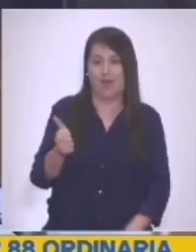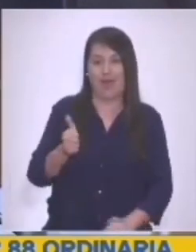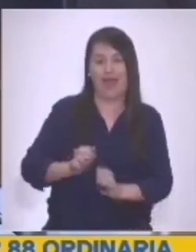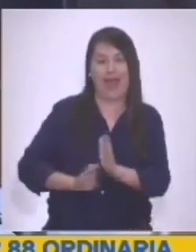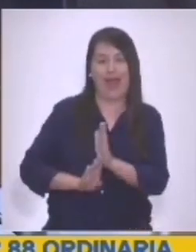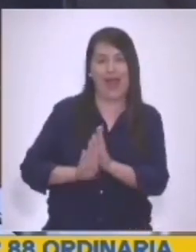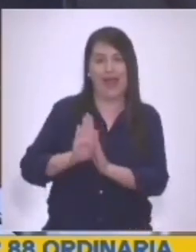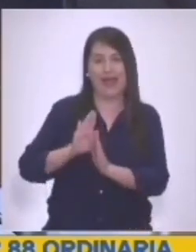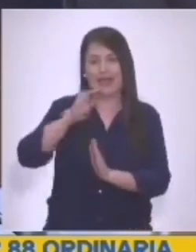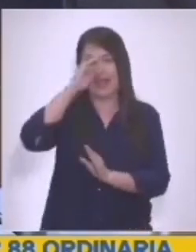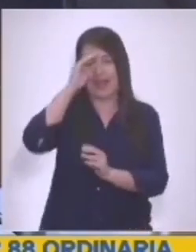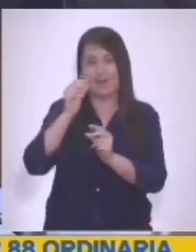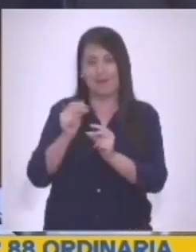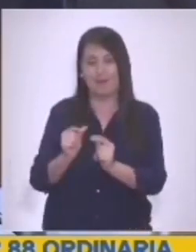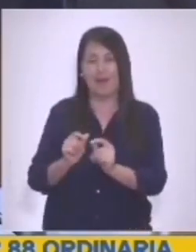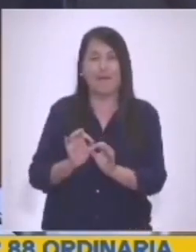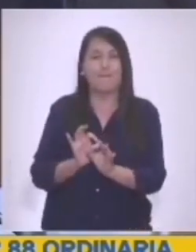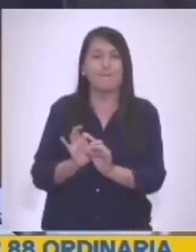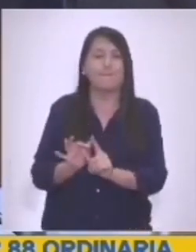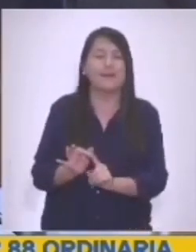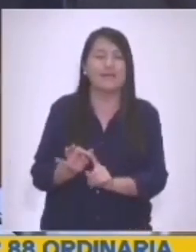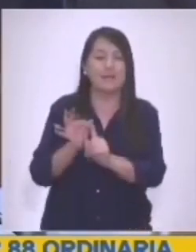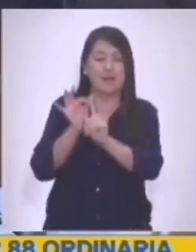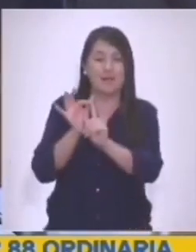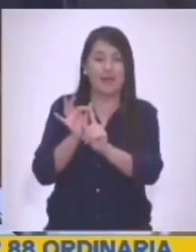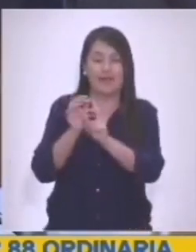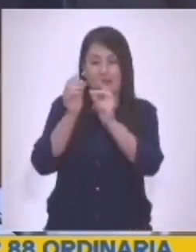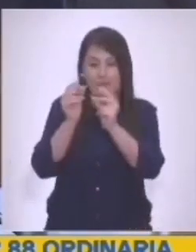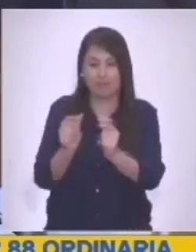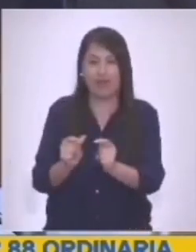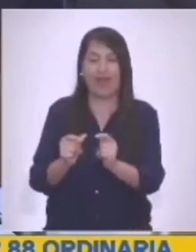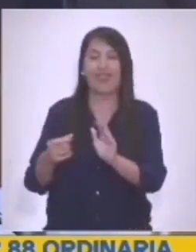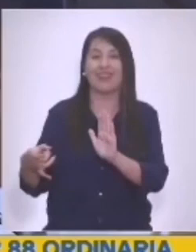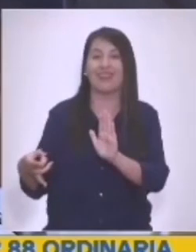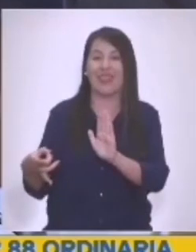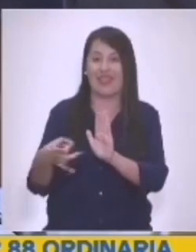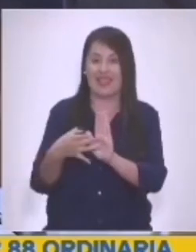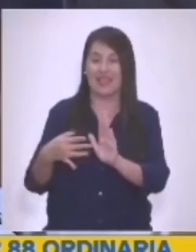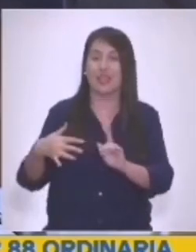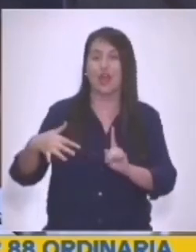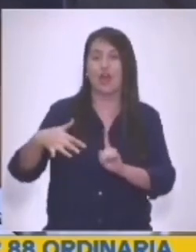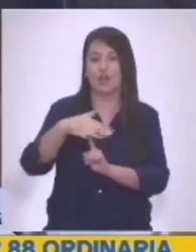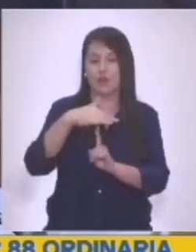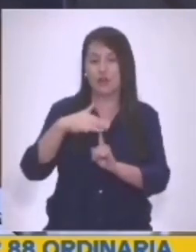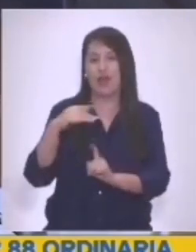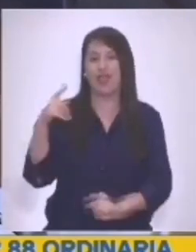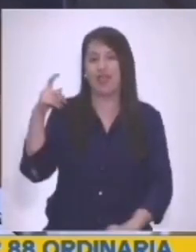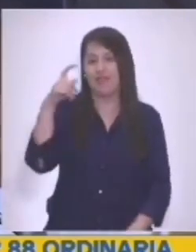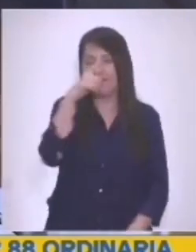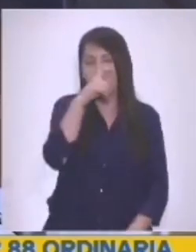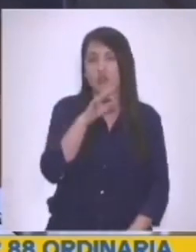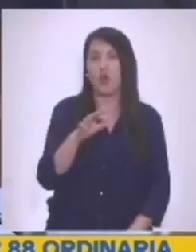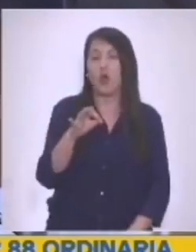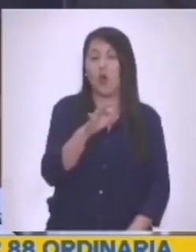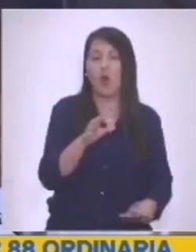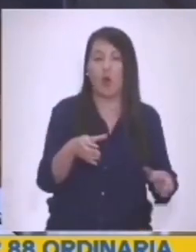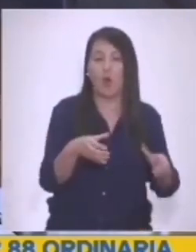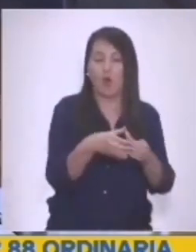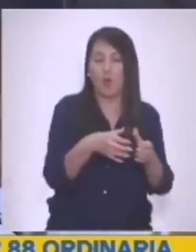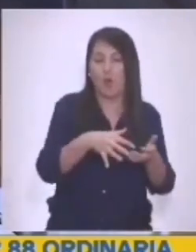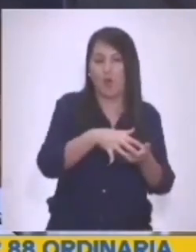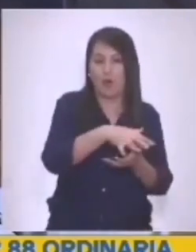especialización principalmente especializada en delitos complejos o relacionados con el crimen